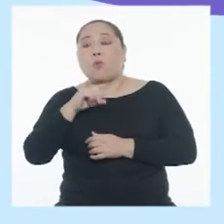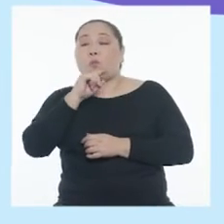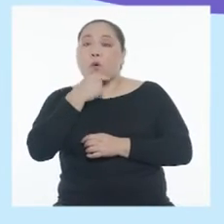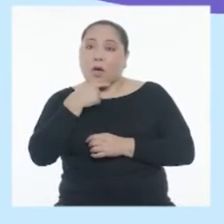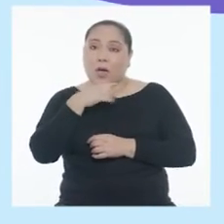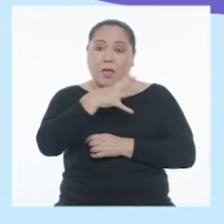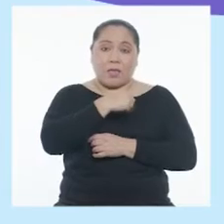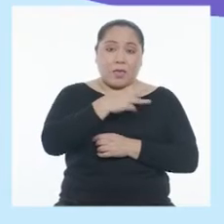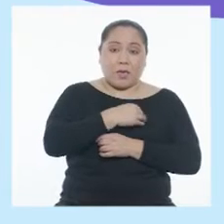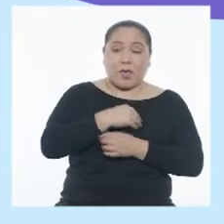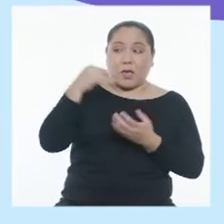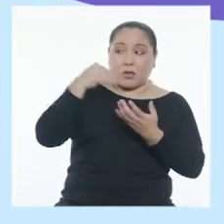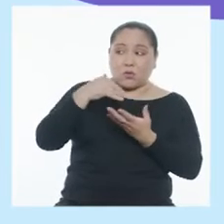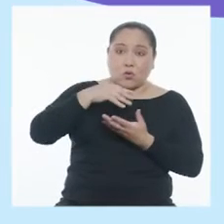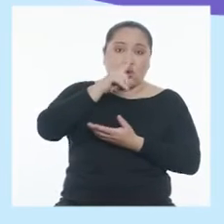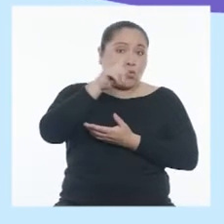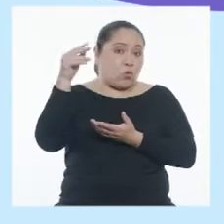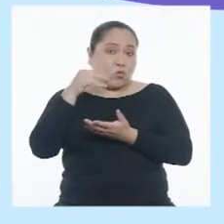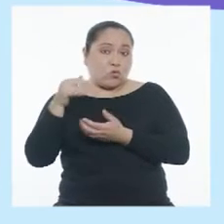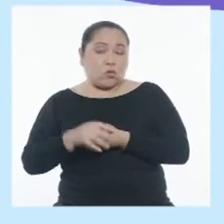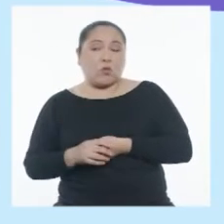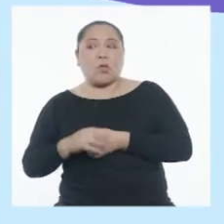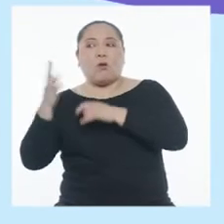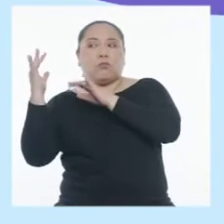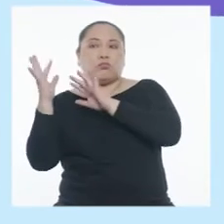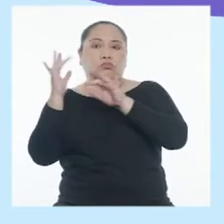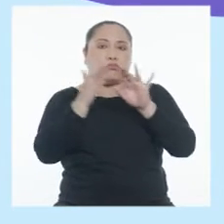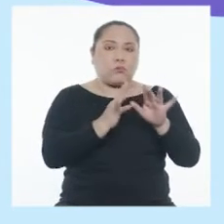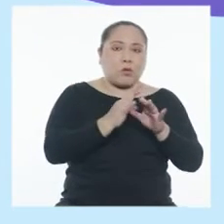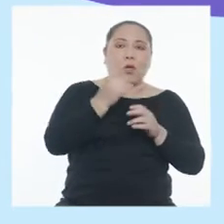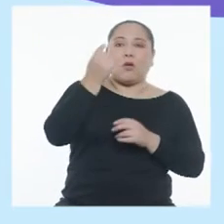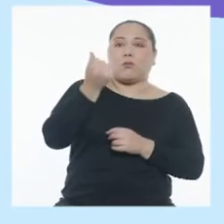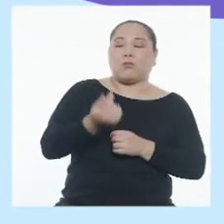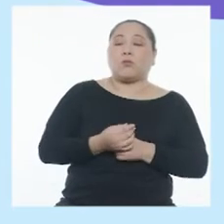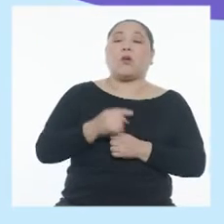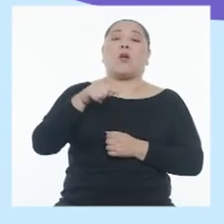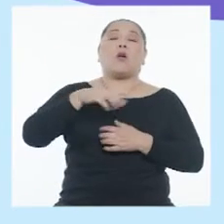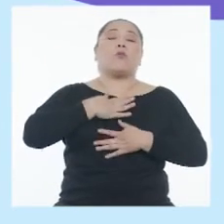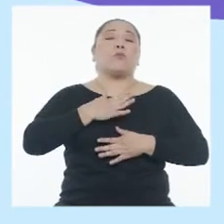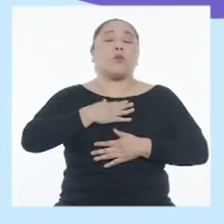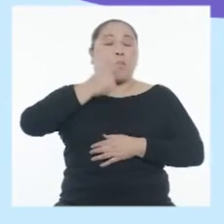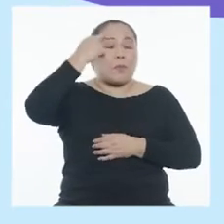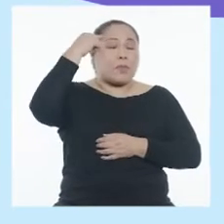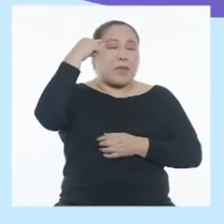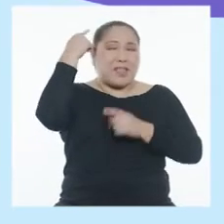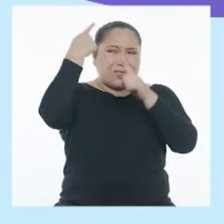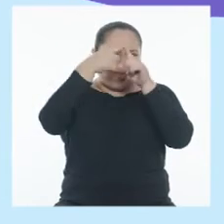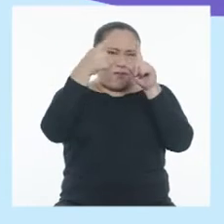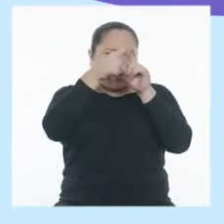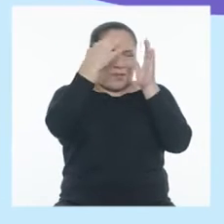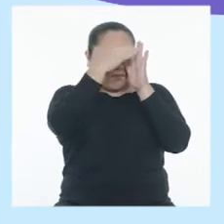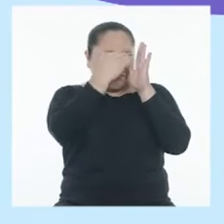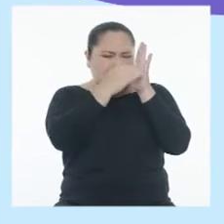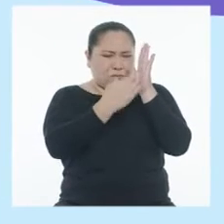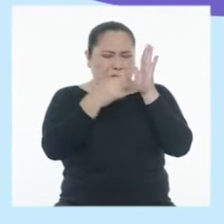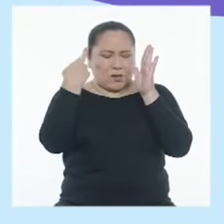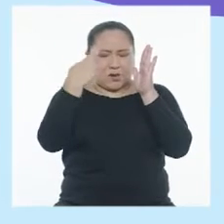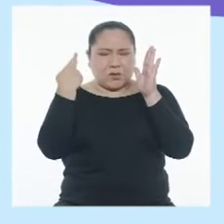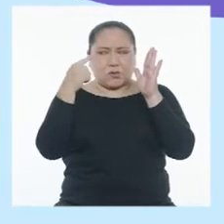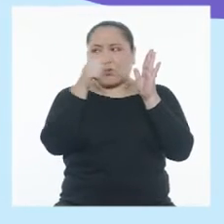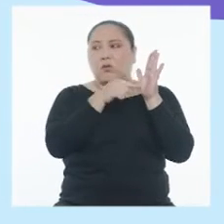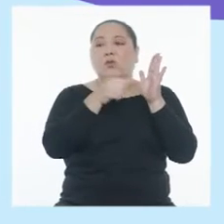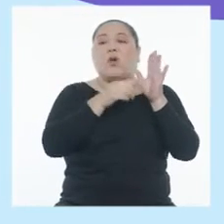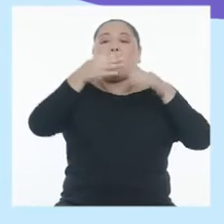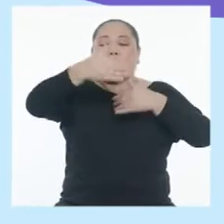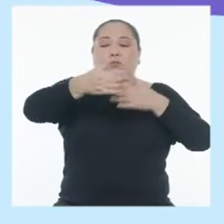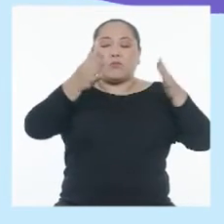edad, nivel educativo, situación económica o migratoria, condición física o mental, etc., se encuentran en una